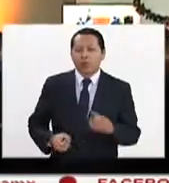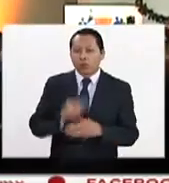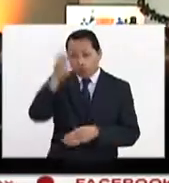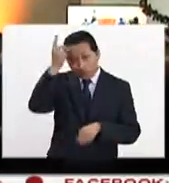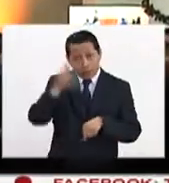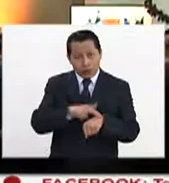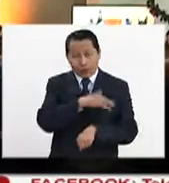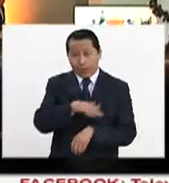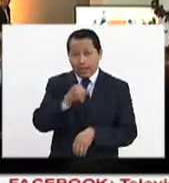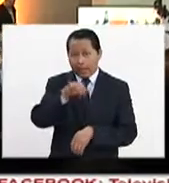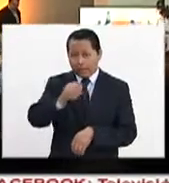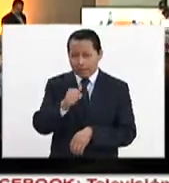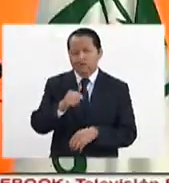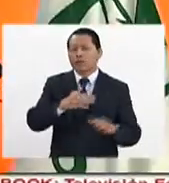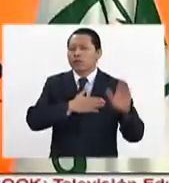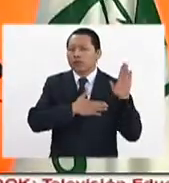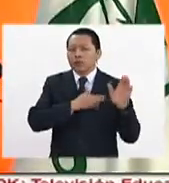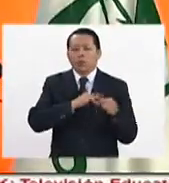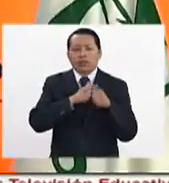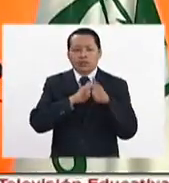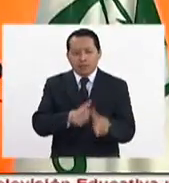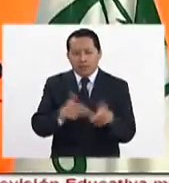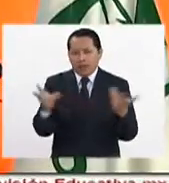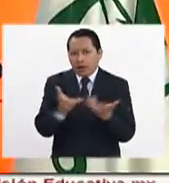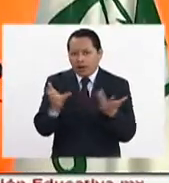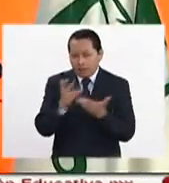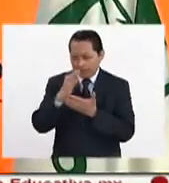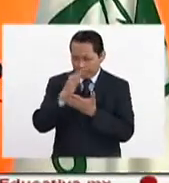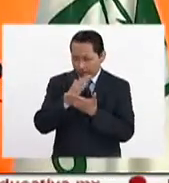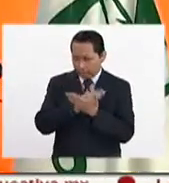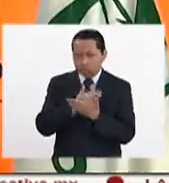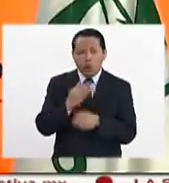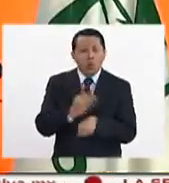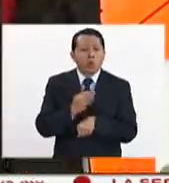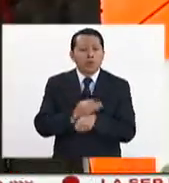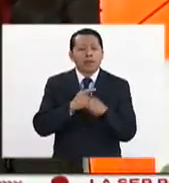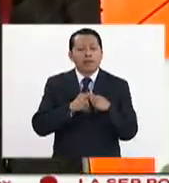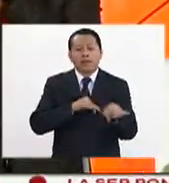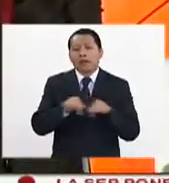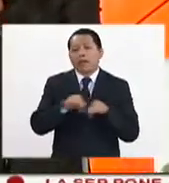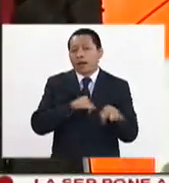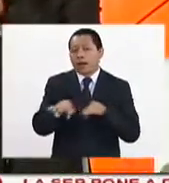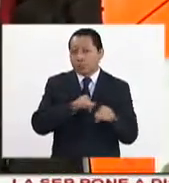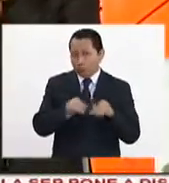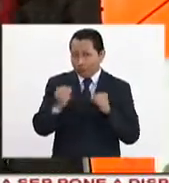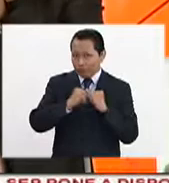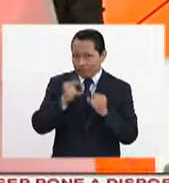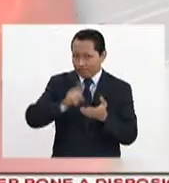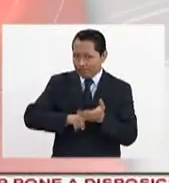General del IMSS se comprometió a dar continuidad a las acciones que hasta ahora ha venido trabajando el instituto.